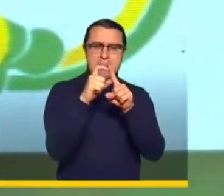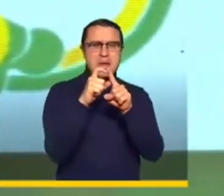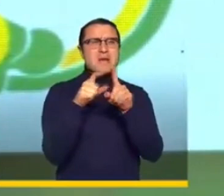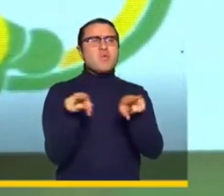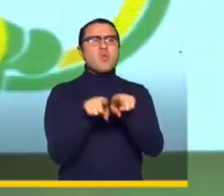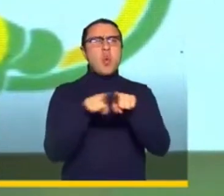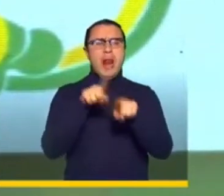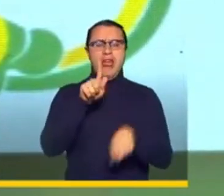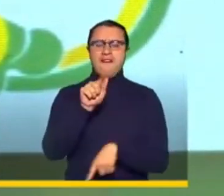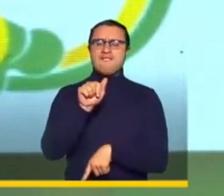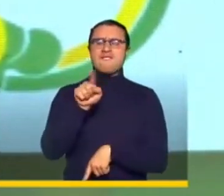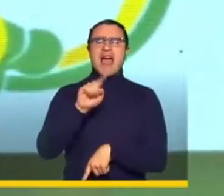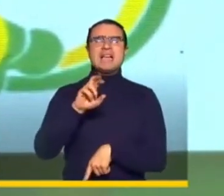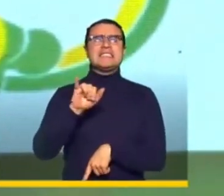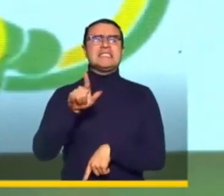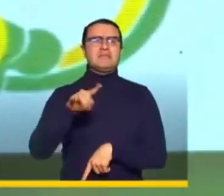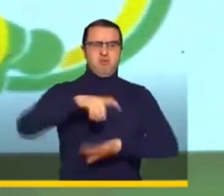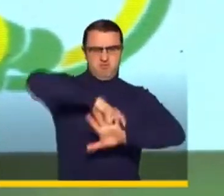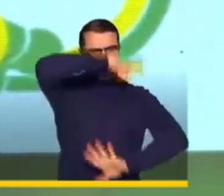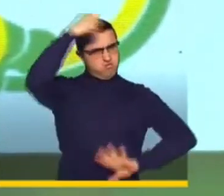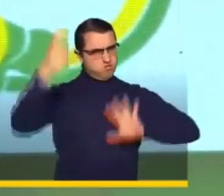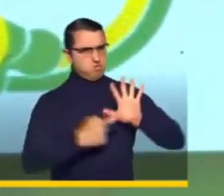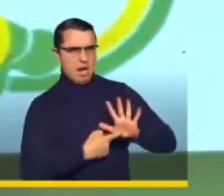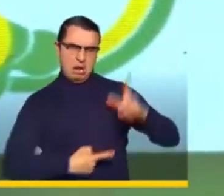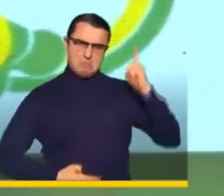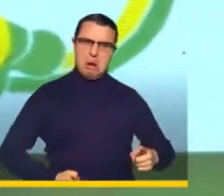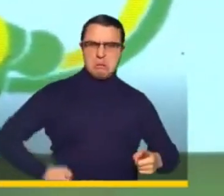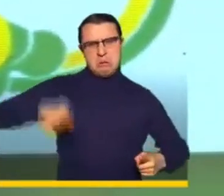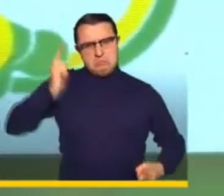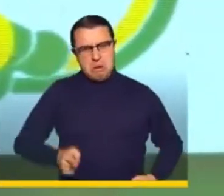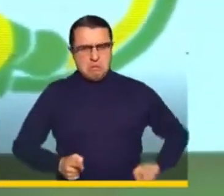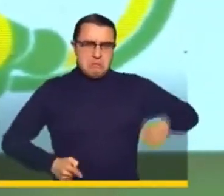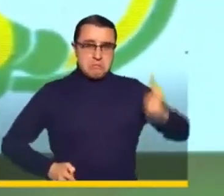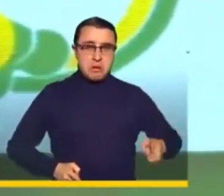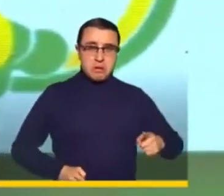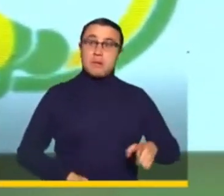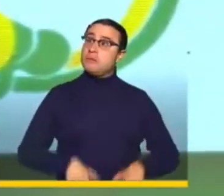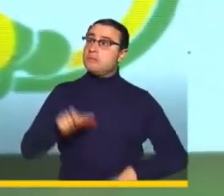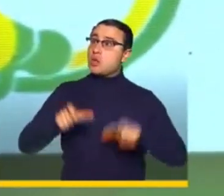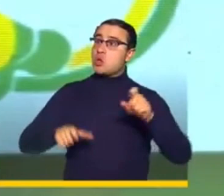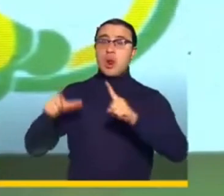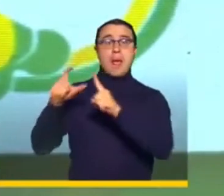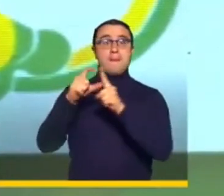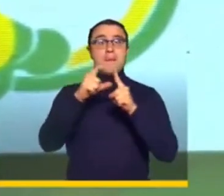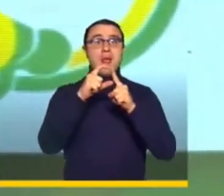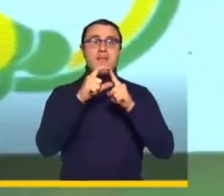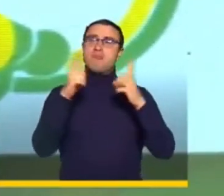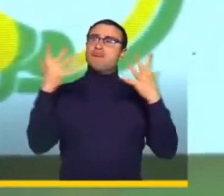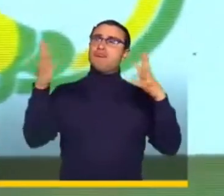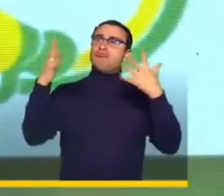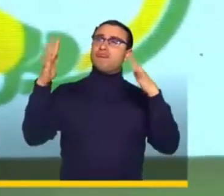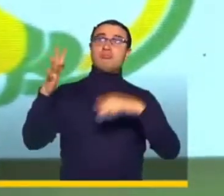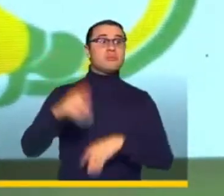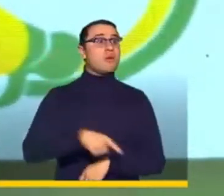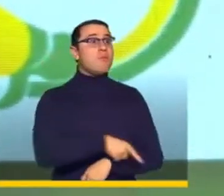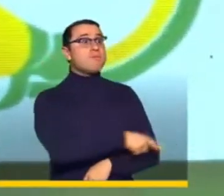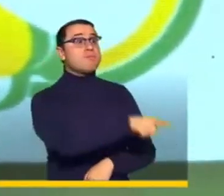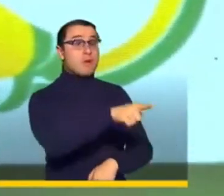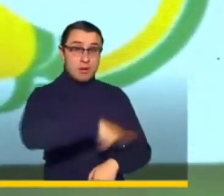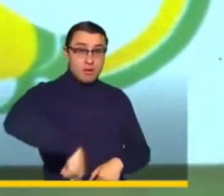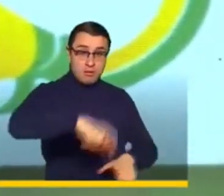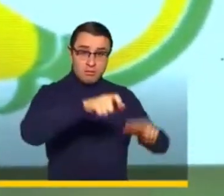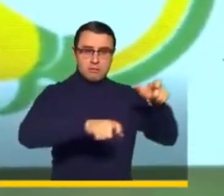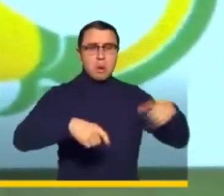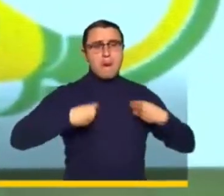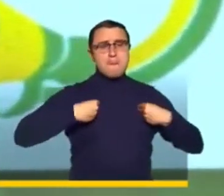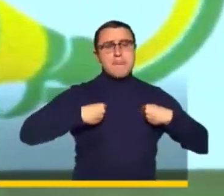fascismo. Las mismas personas que usaban esta palabra aplaudían el que aparecieran los